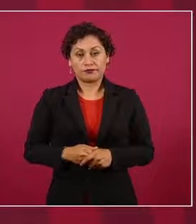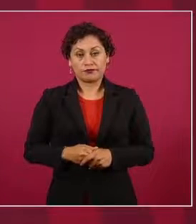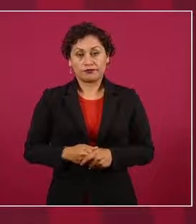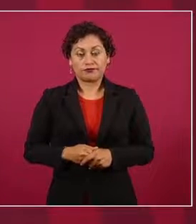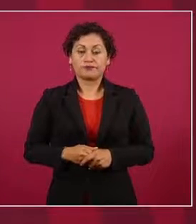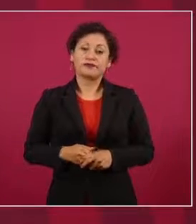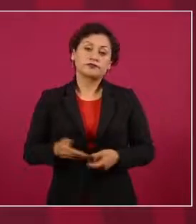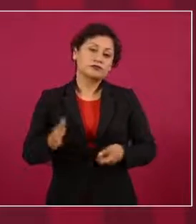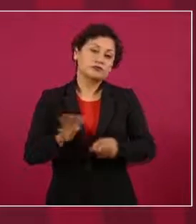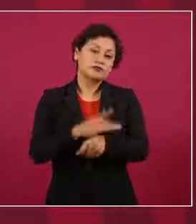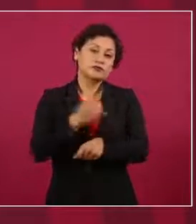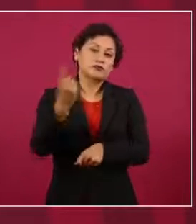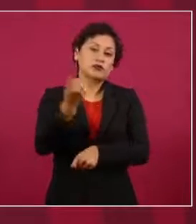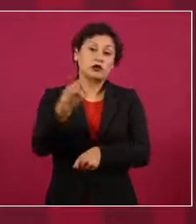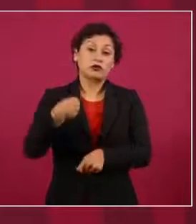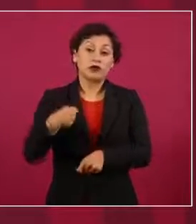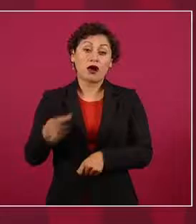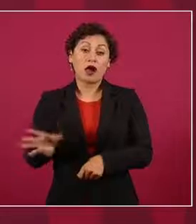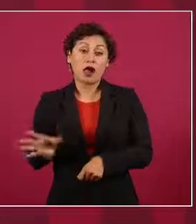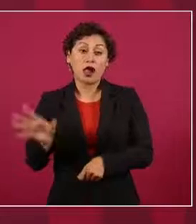se lo mande a decir